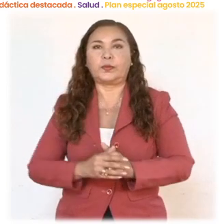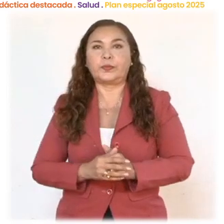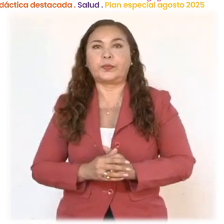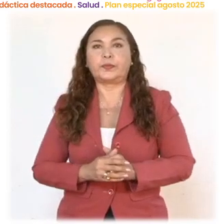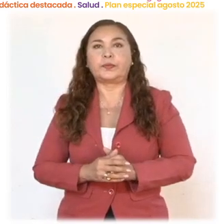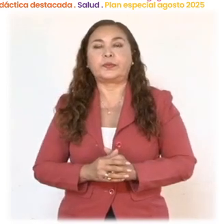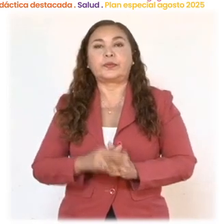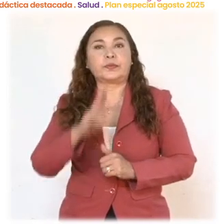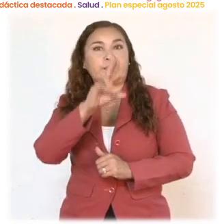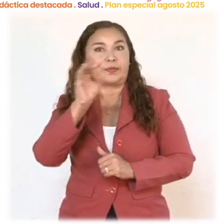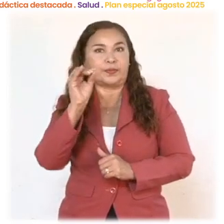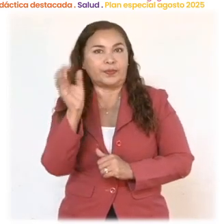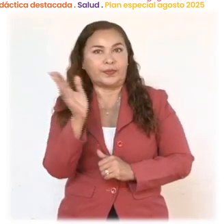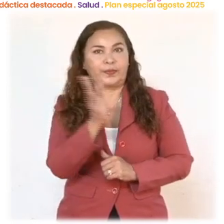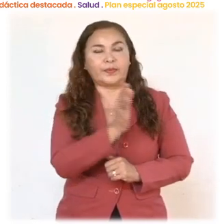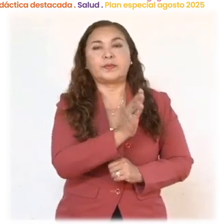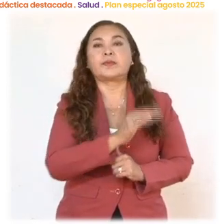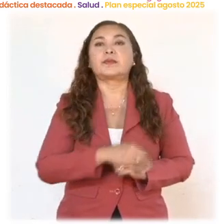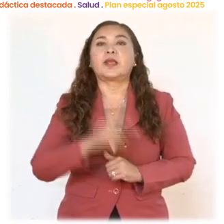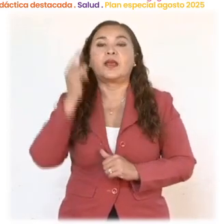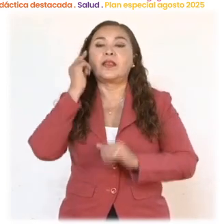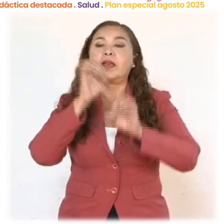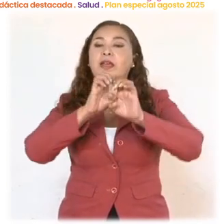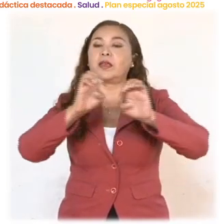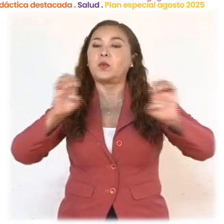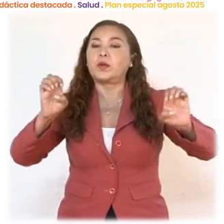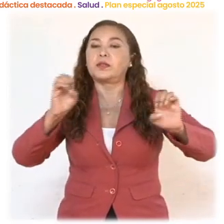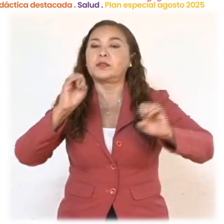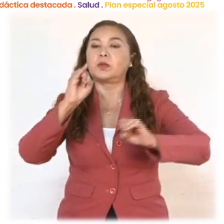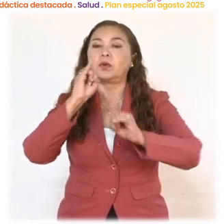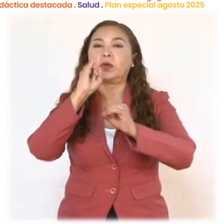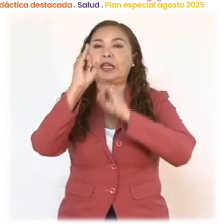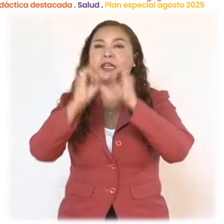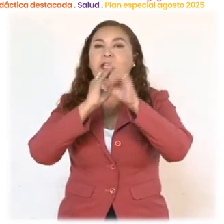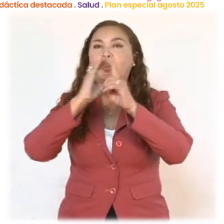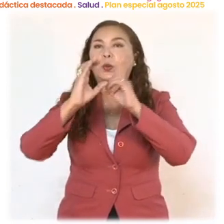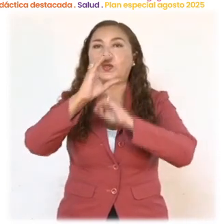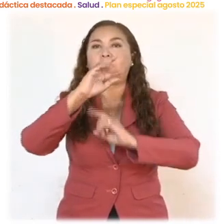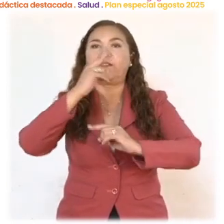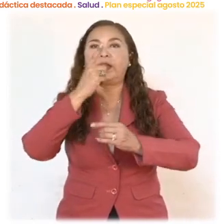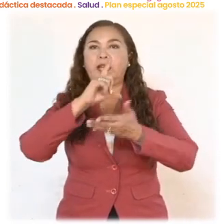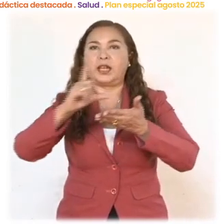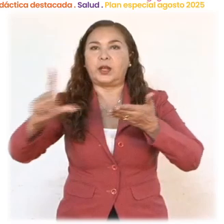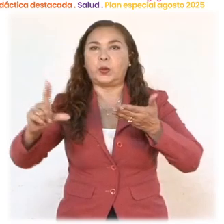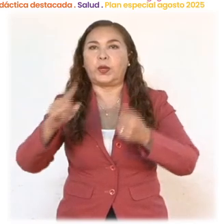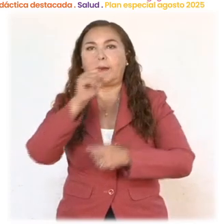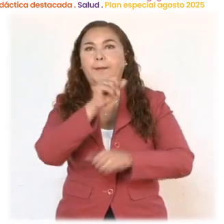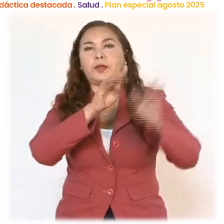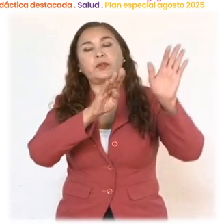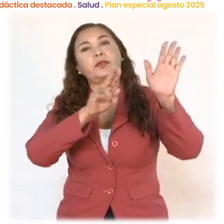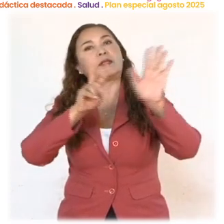1775 día 20 día de la educación intercultural bilingue